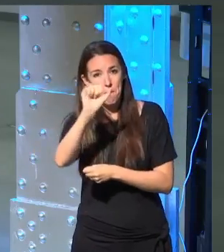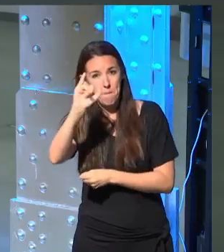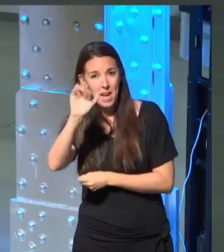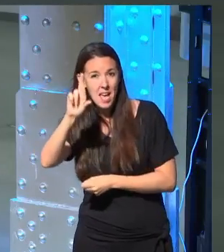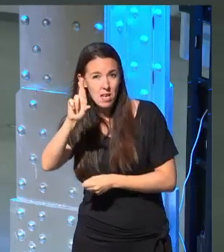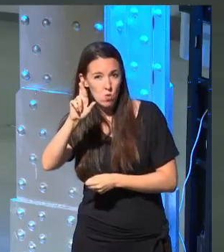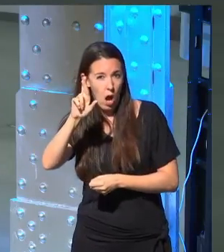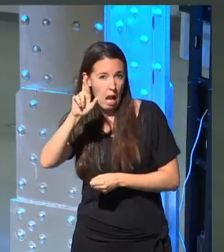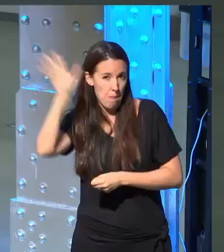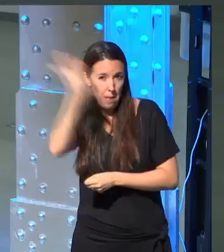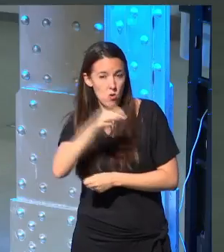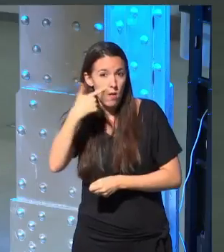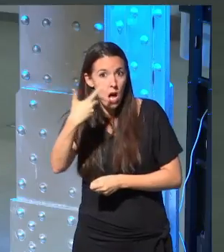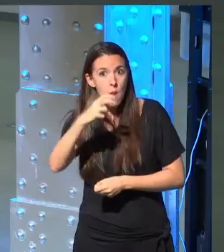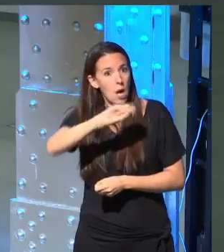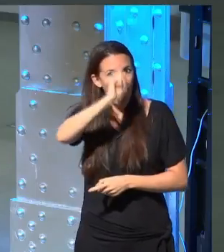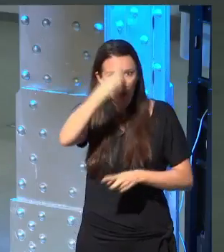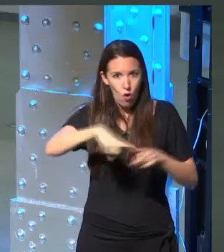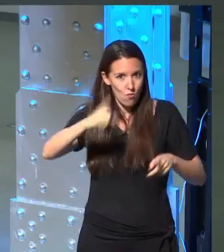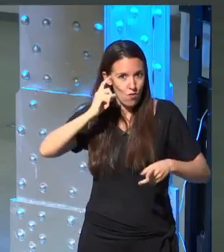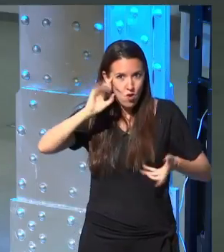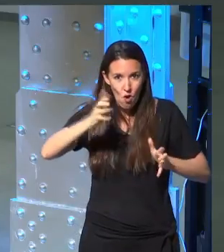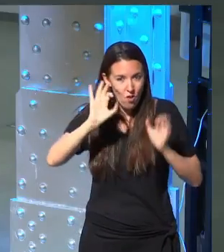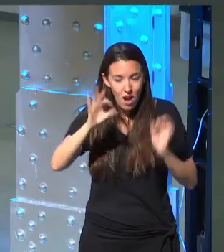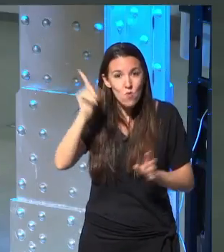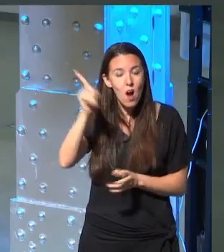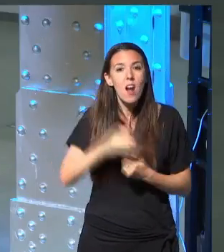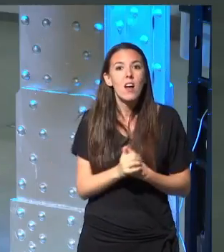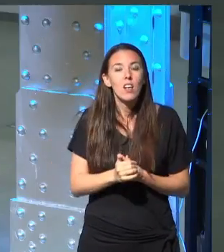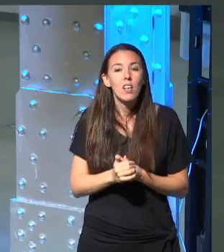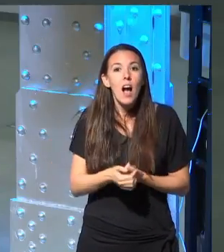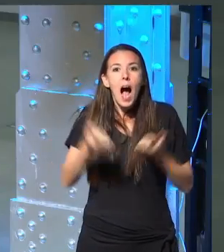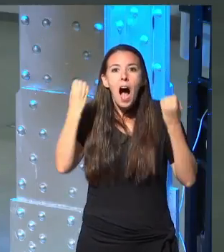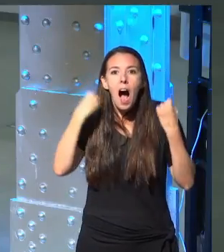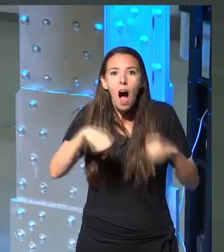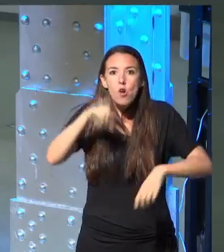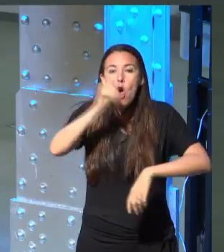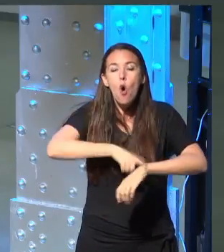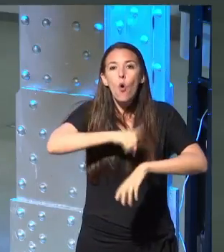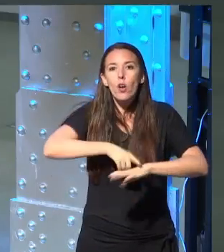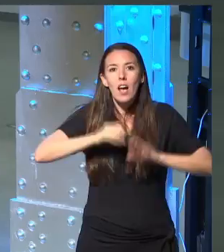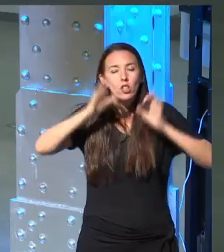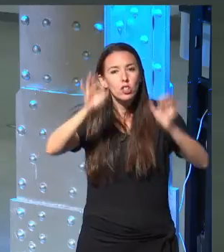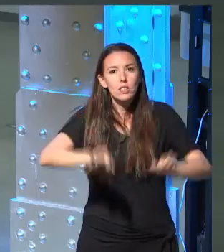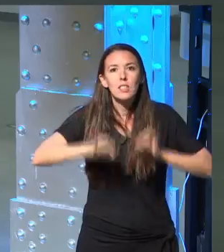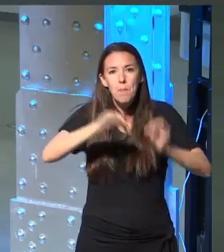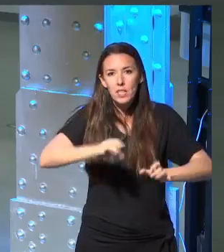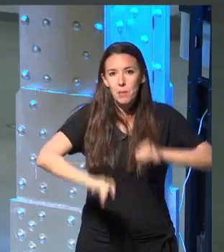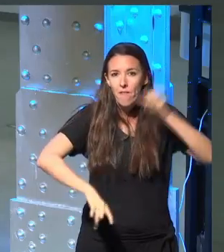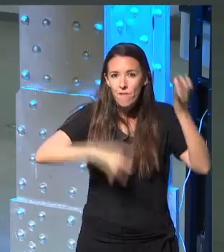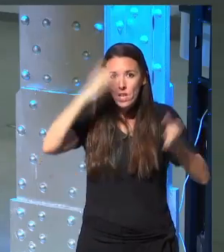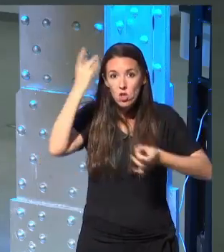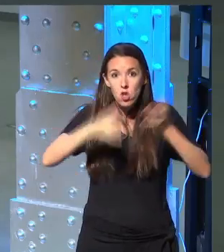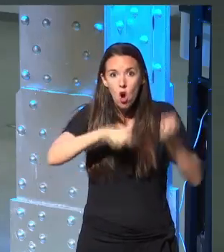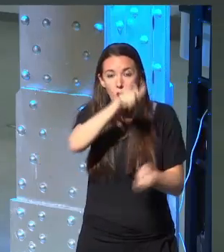Y, de hecho, con Ghostwatch pasó una cosa muy loca también, y es que aunque se emitió en una franja que siempre se emitía ficción,